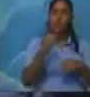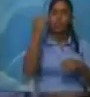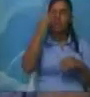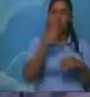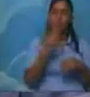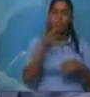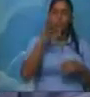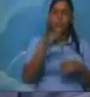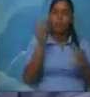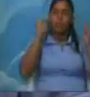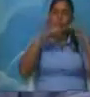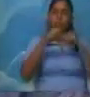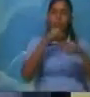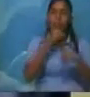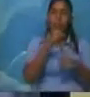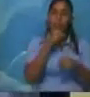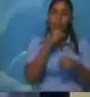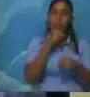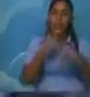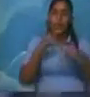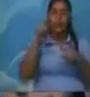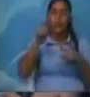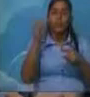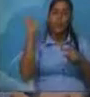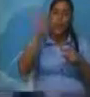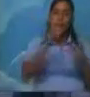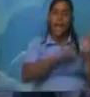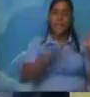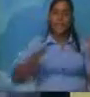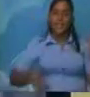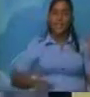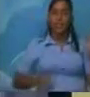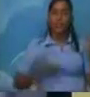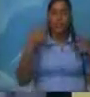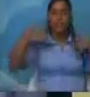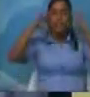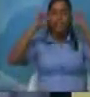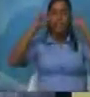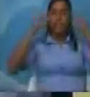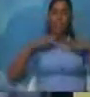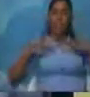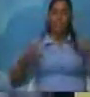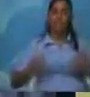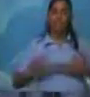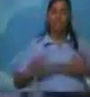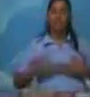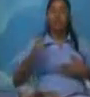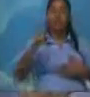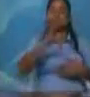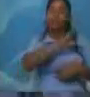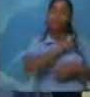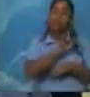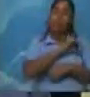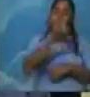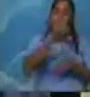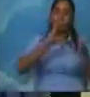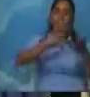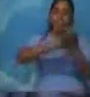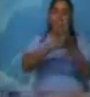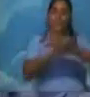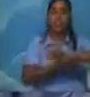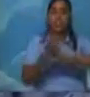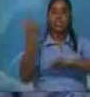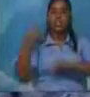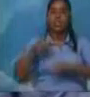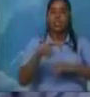usted dice Me estoy poniendo viejo Pero cuando usted viene al Señor entiende que este cuerpo Este cuerpo va a ser destruido y